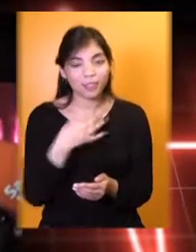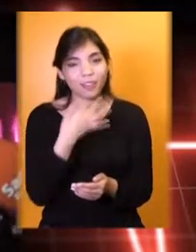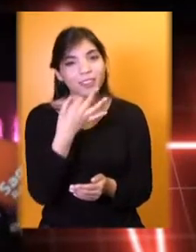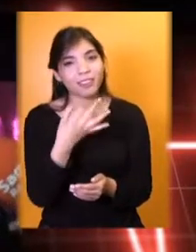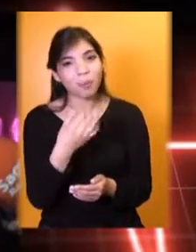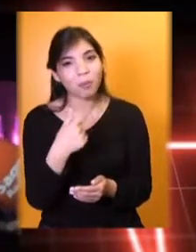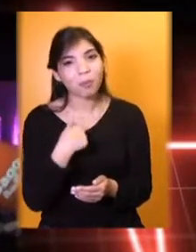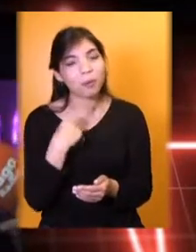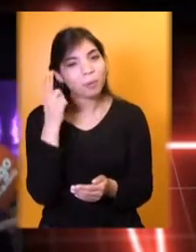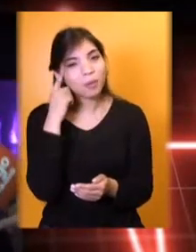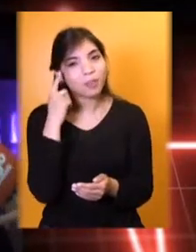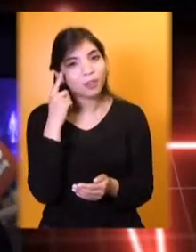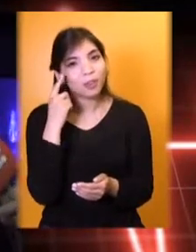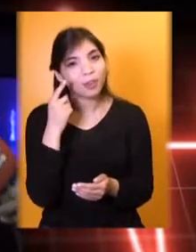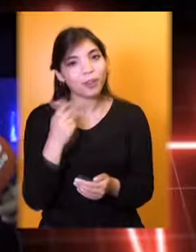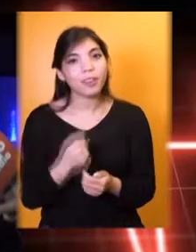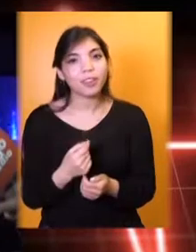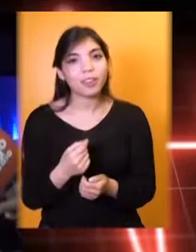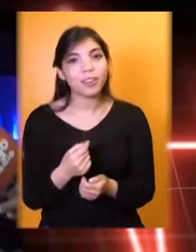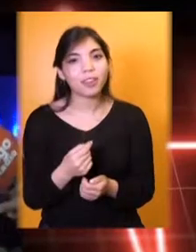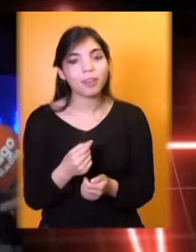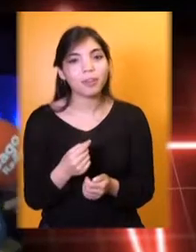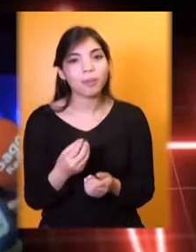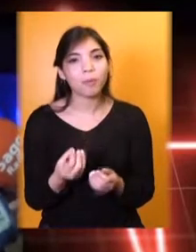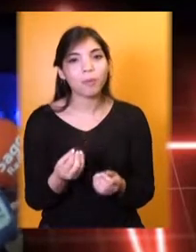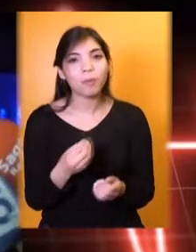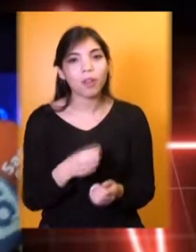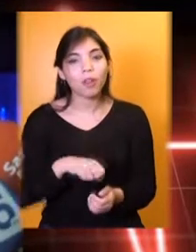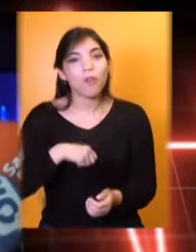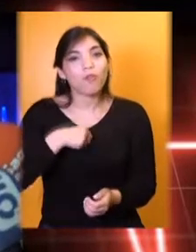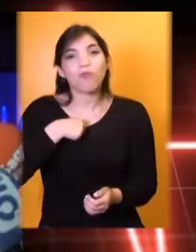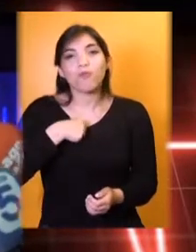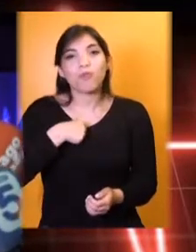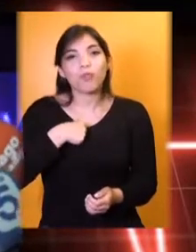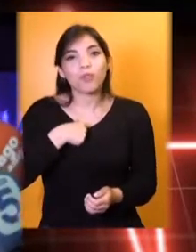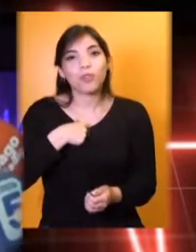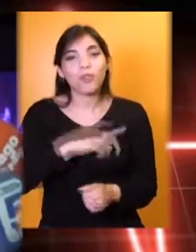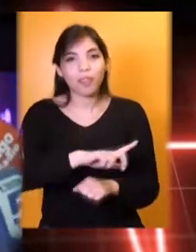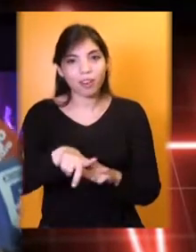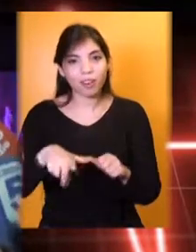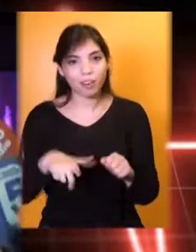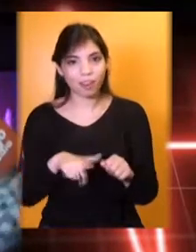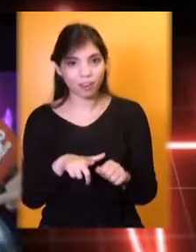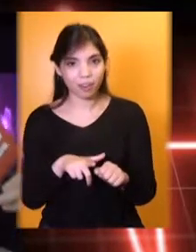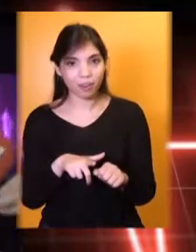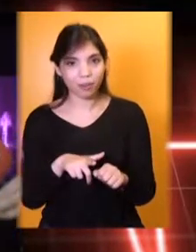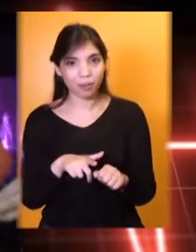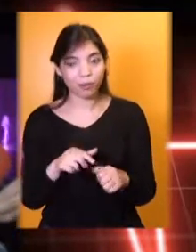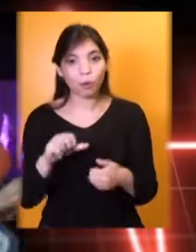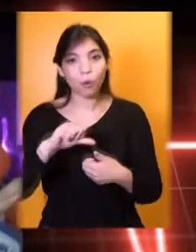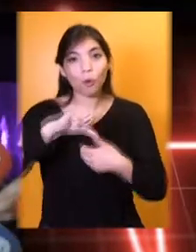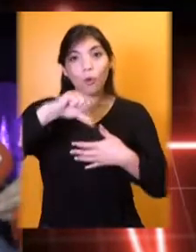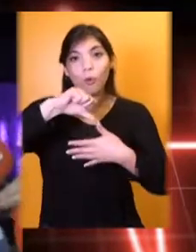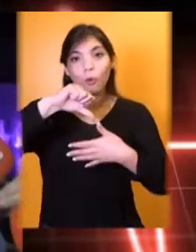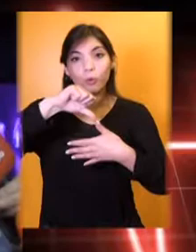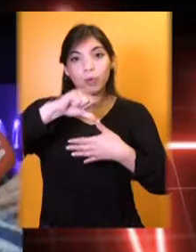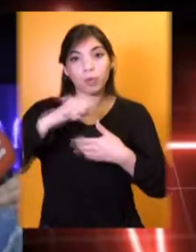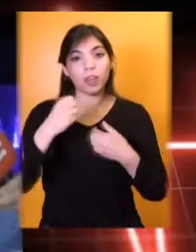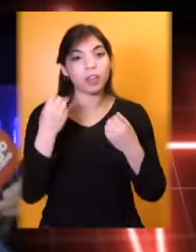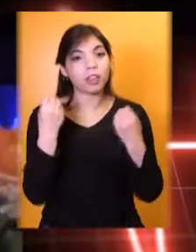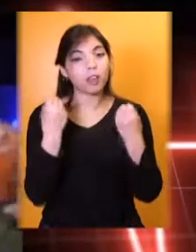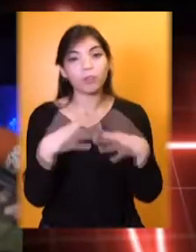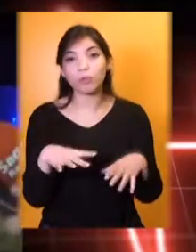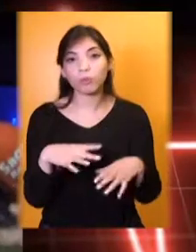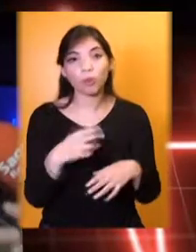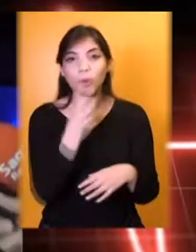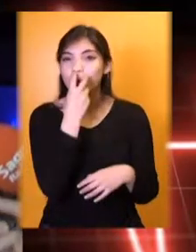señalábamos. Yo diría que va a ser el orgullo de la capital de la región de los lagos, ¿no? Y creo que única en Sudamérica, ¿no? Sin contar la de Lima, por ejemplo, que la de Lima se